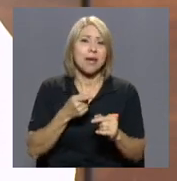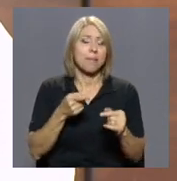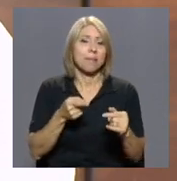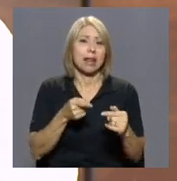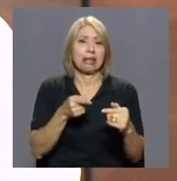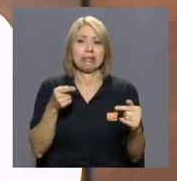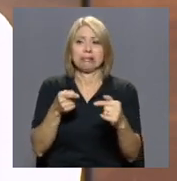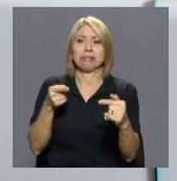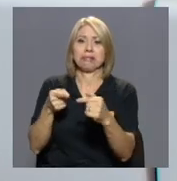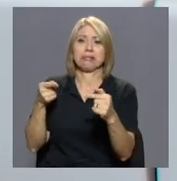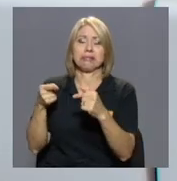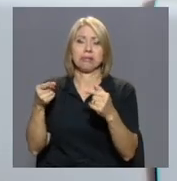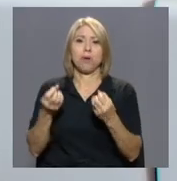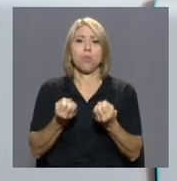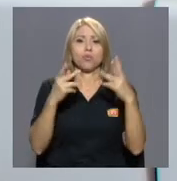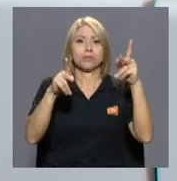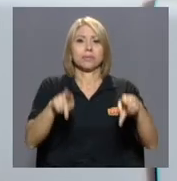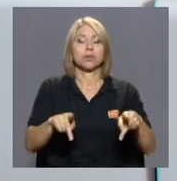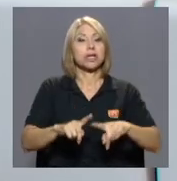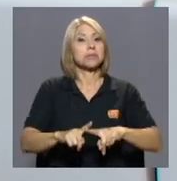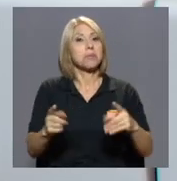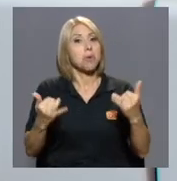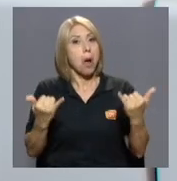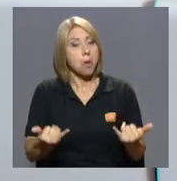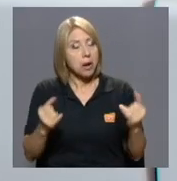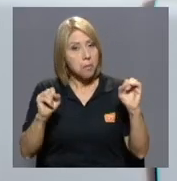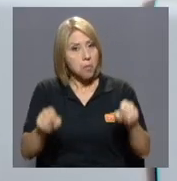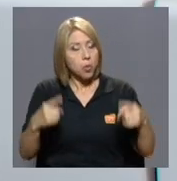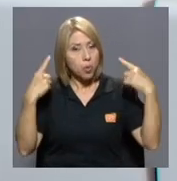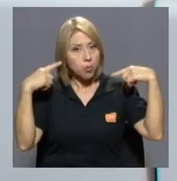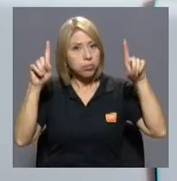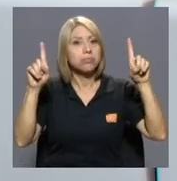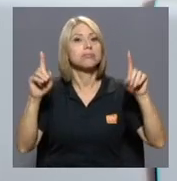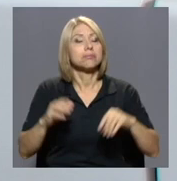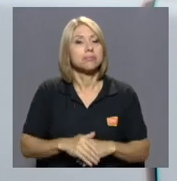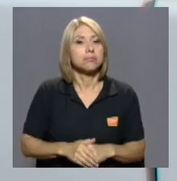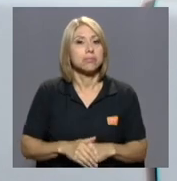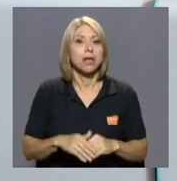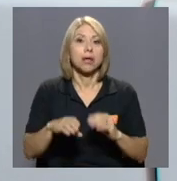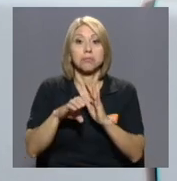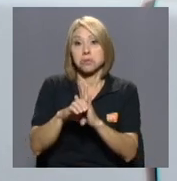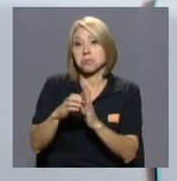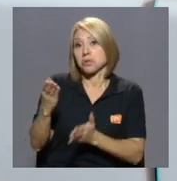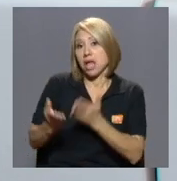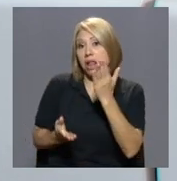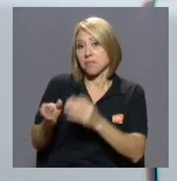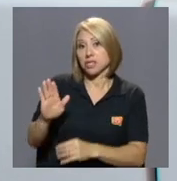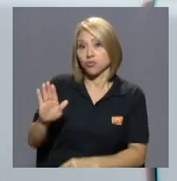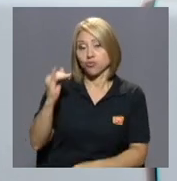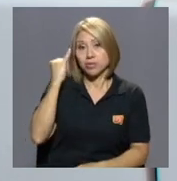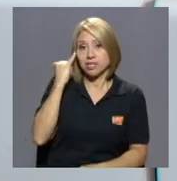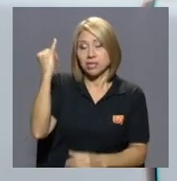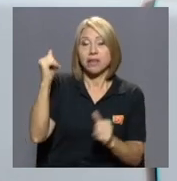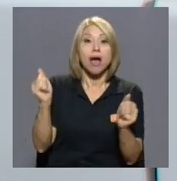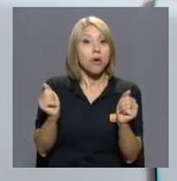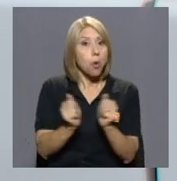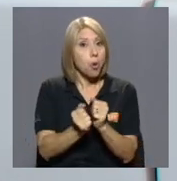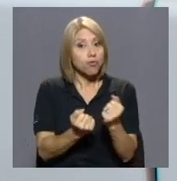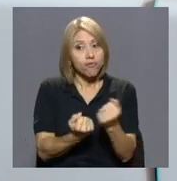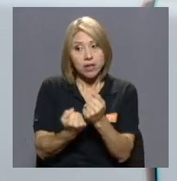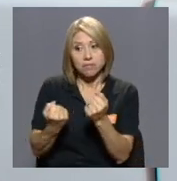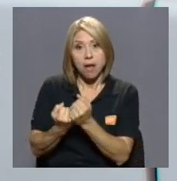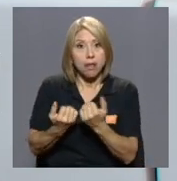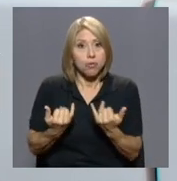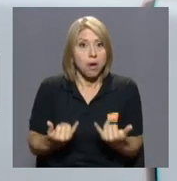gran cantidad de personas y hoy se hizo posible. Cómo de repente una iniciativa como estas, con el respaldo que tiene en este momento, tiene mucha